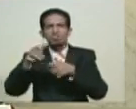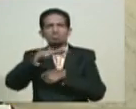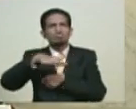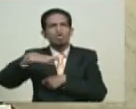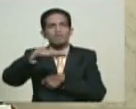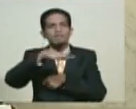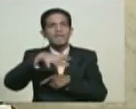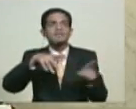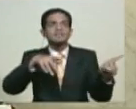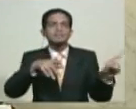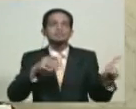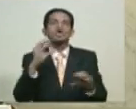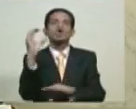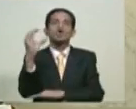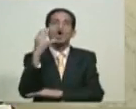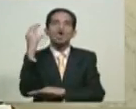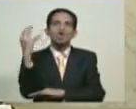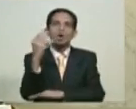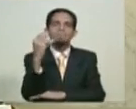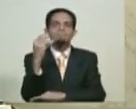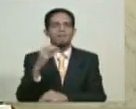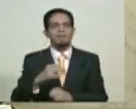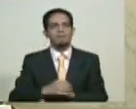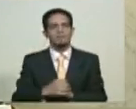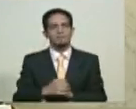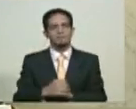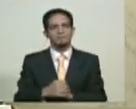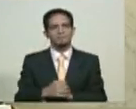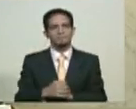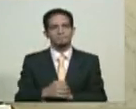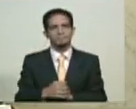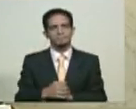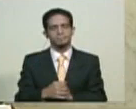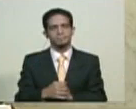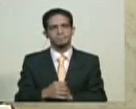Todo se ejecuta desde la frontera, desde Cúcuta.